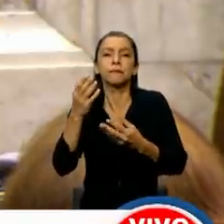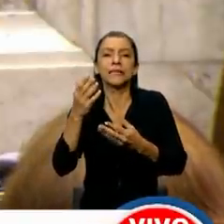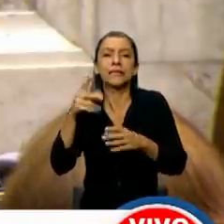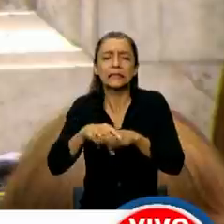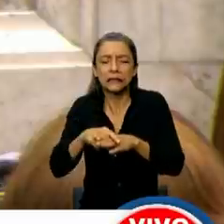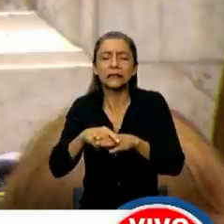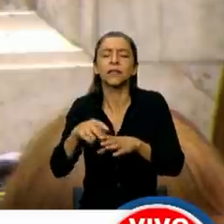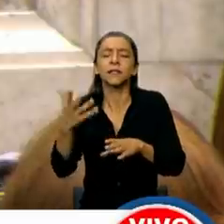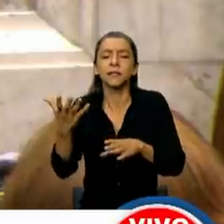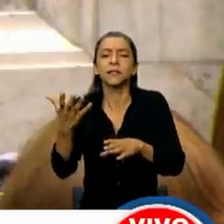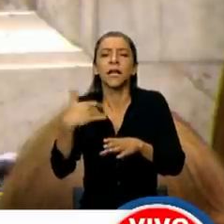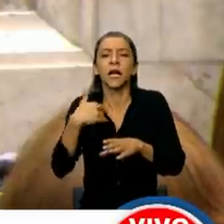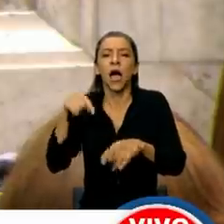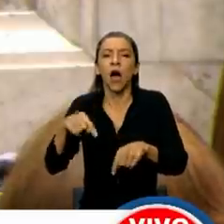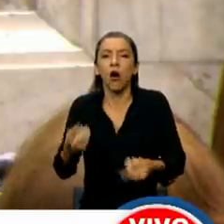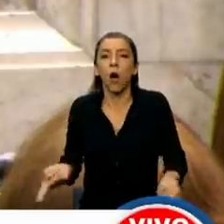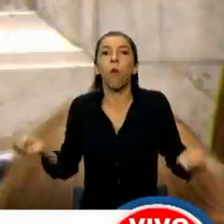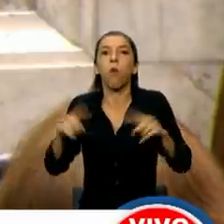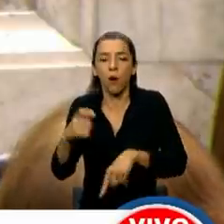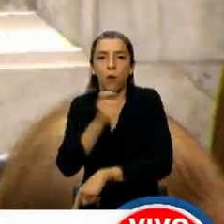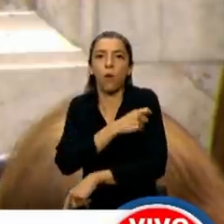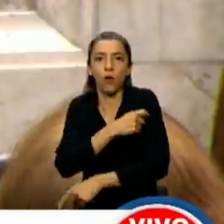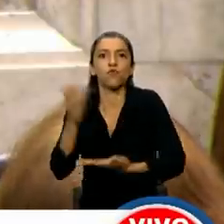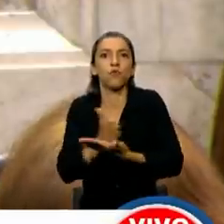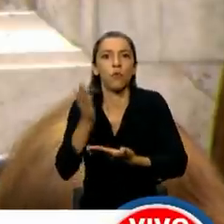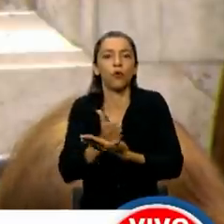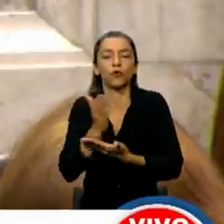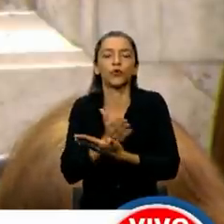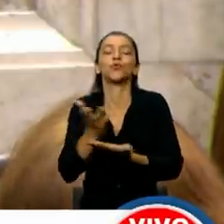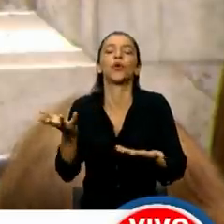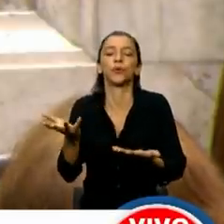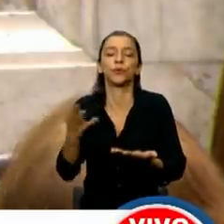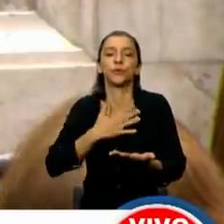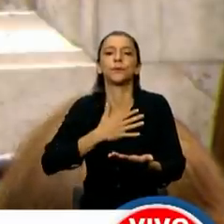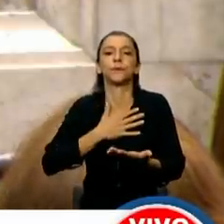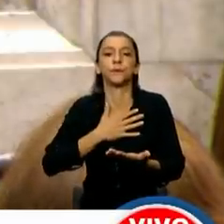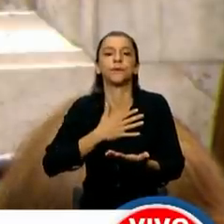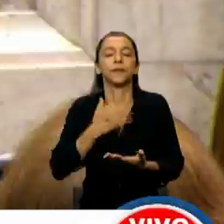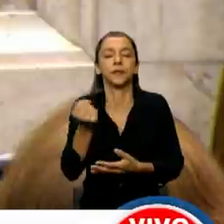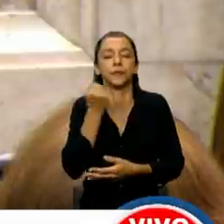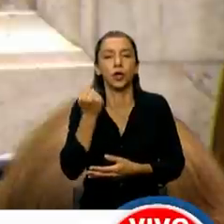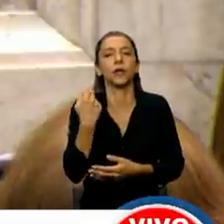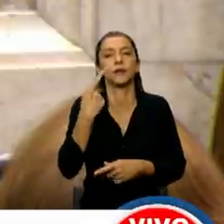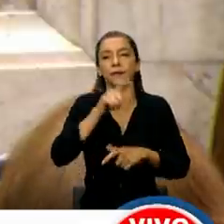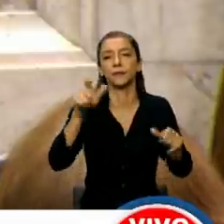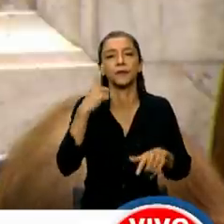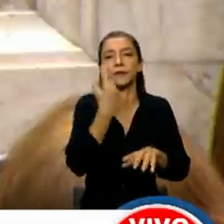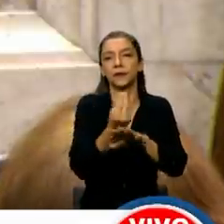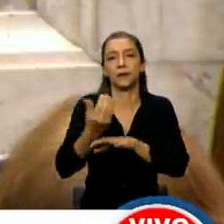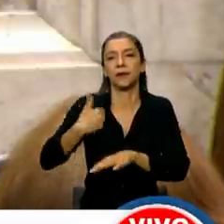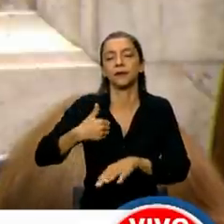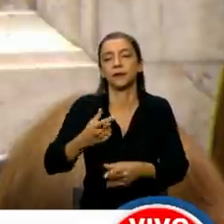de nuestro gobierno a paul ha vuelto a producir la vacuna nuevamente para todos los argentinos que la necesitan y las argentinas que la necesitan